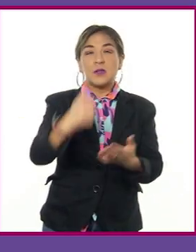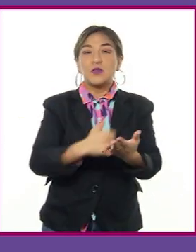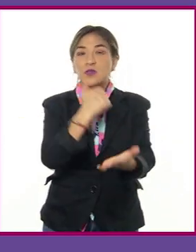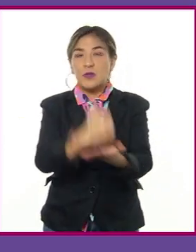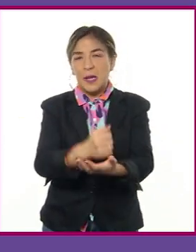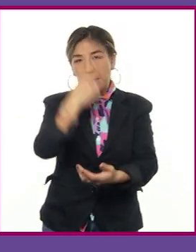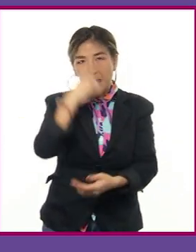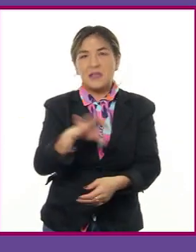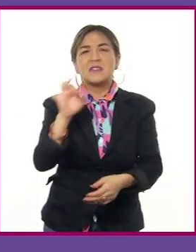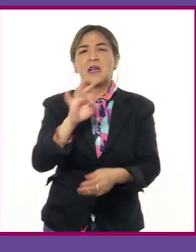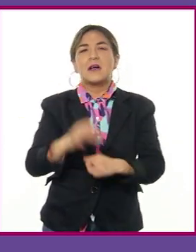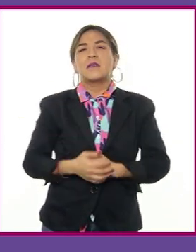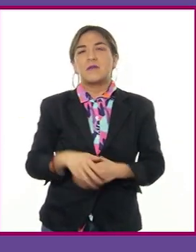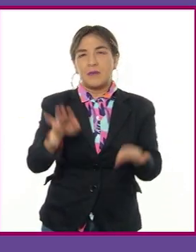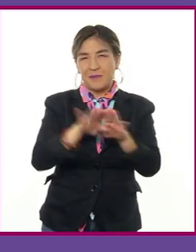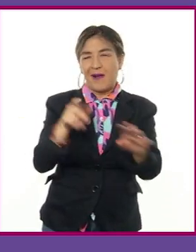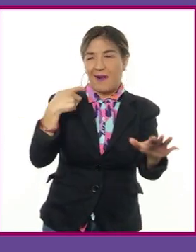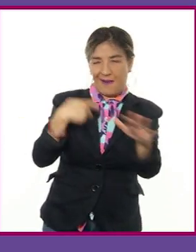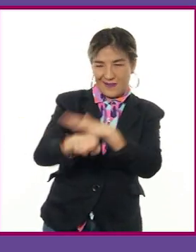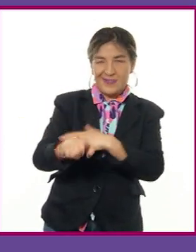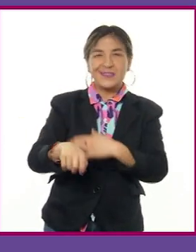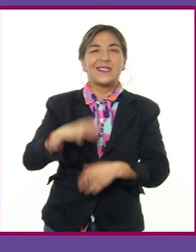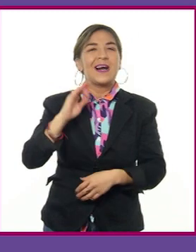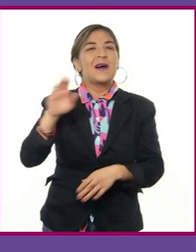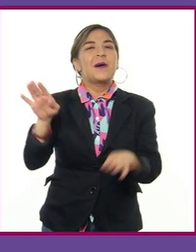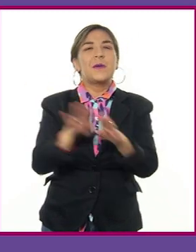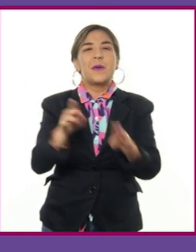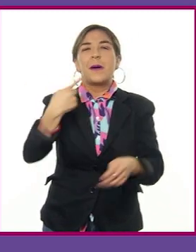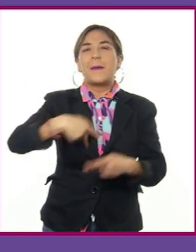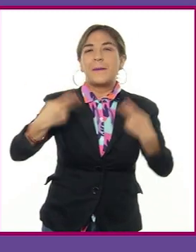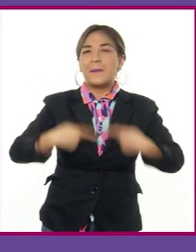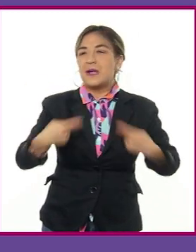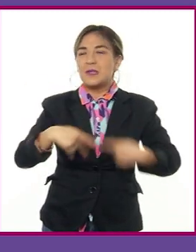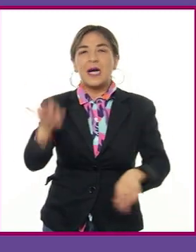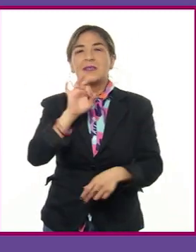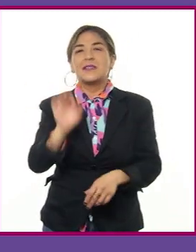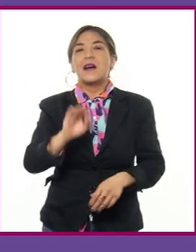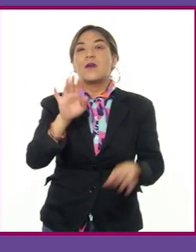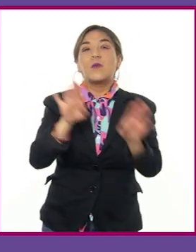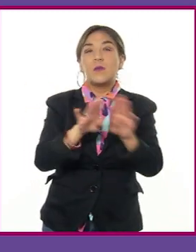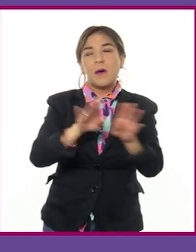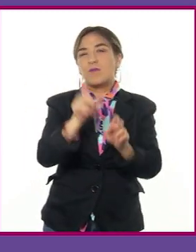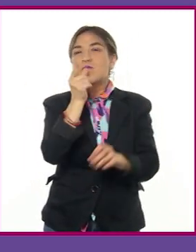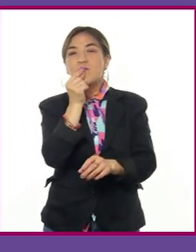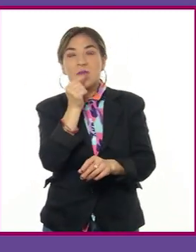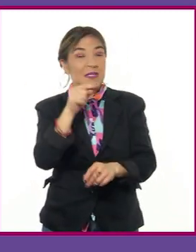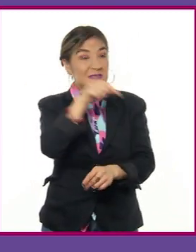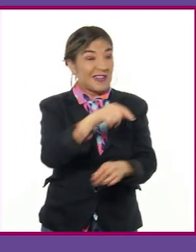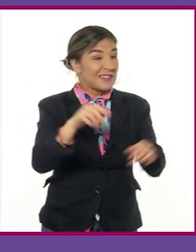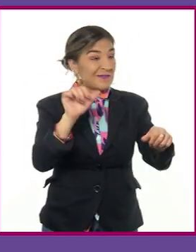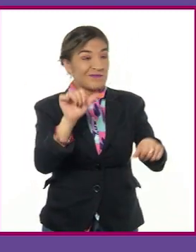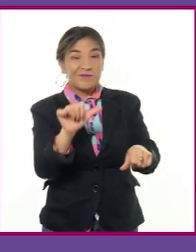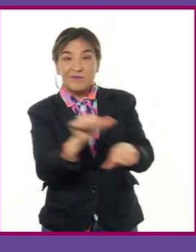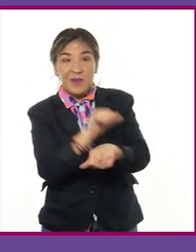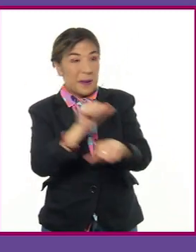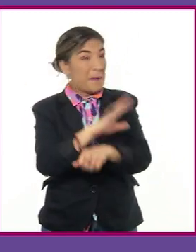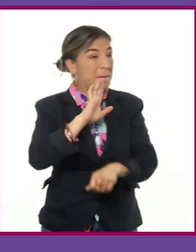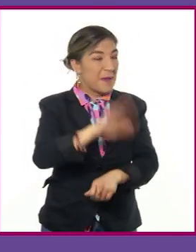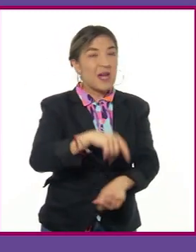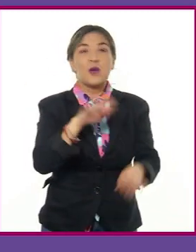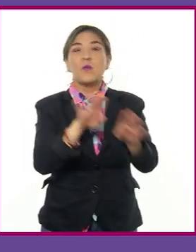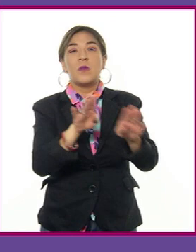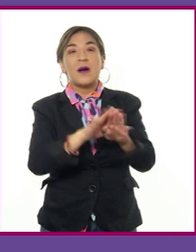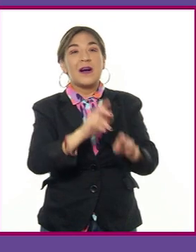propicie prácticas como ofrecer para una mordida cuando algún agente de tránsito les para por conducir de manera inadecuada o por no cumplir